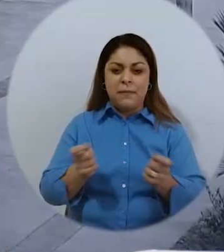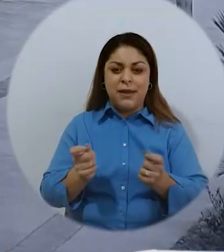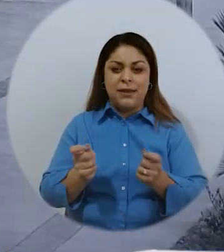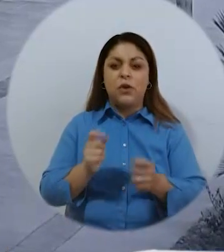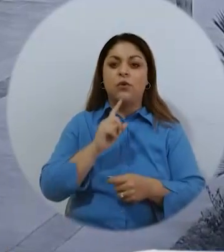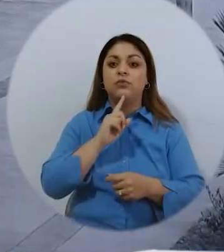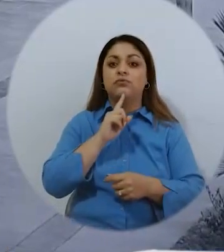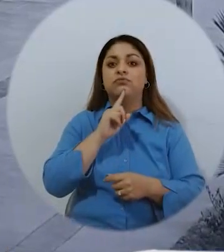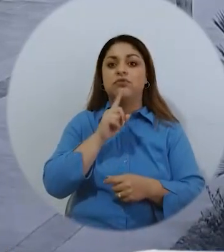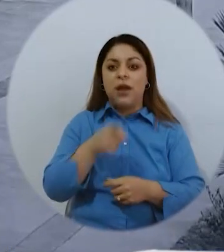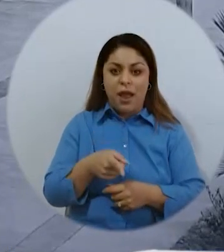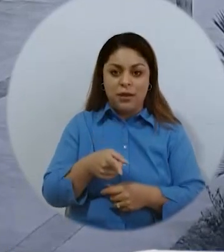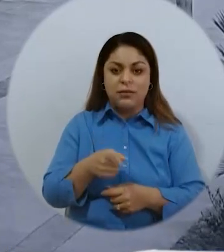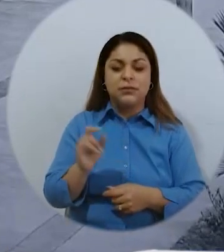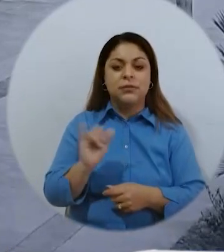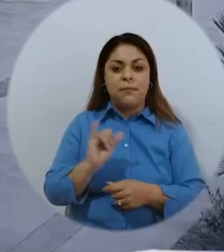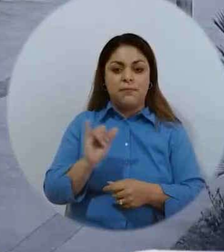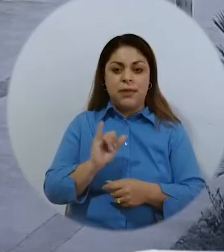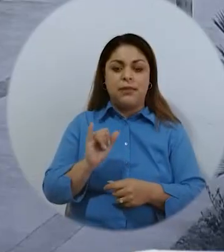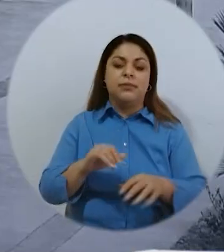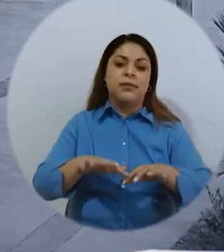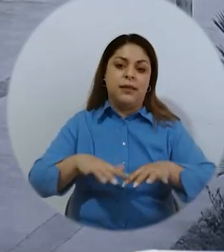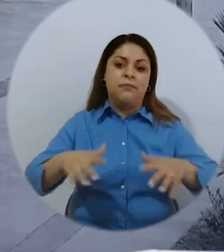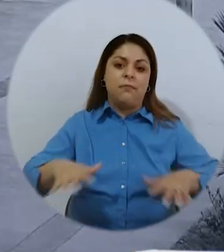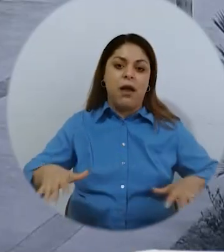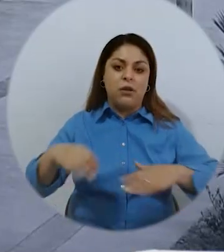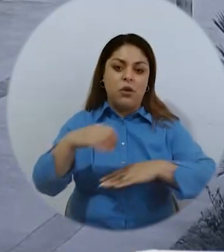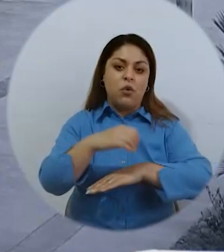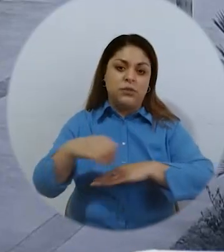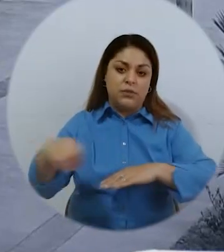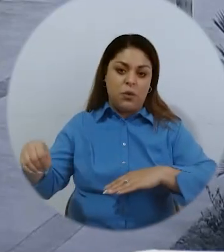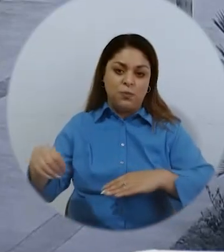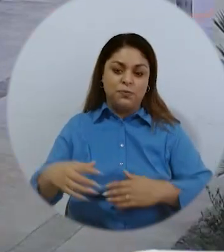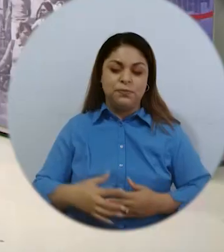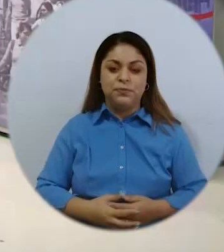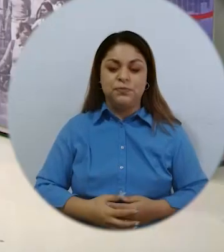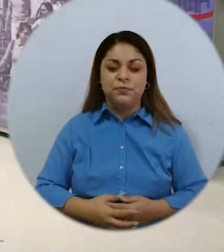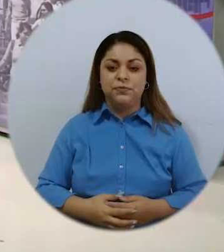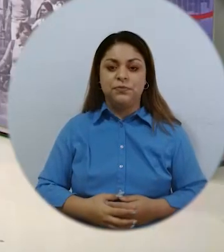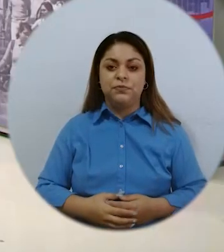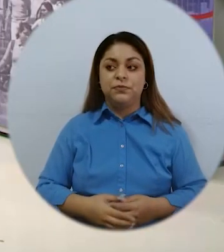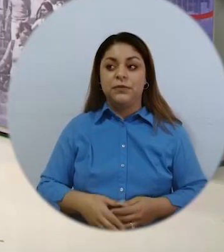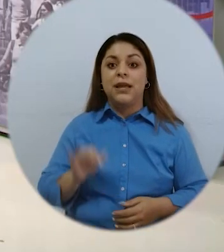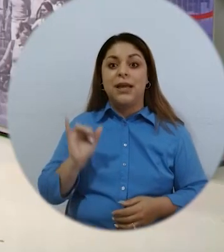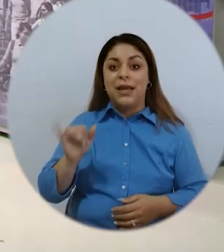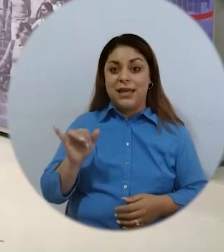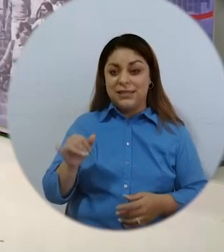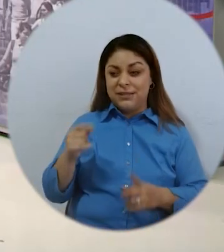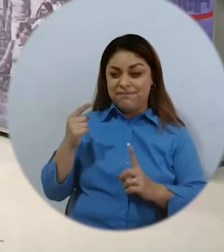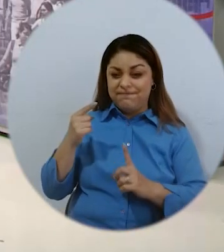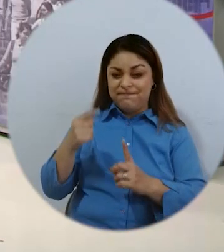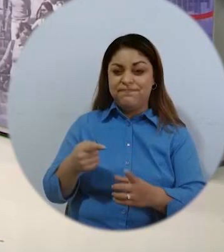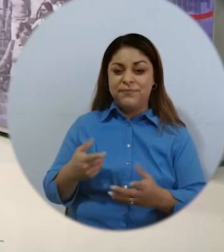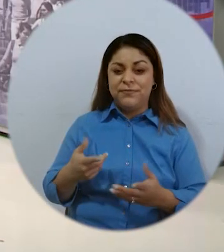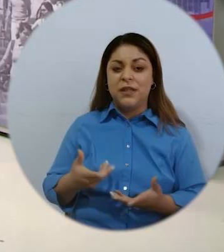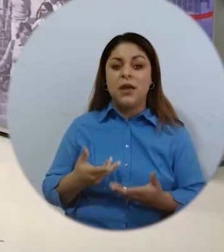un manejo realista también del mar y del océano. En ese